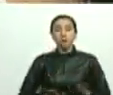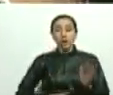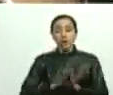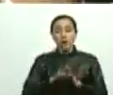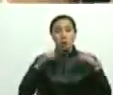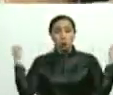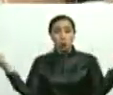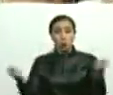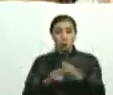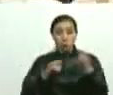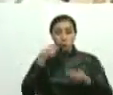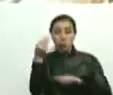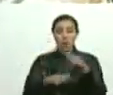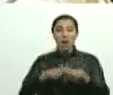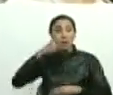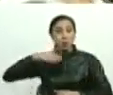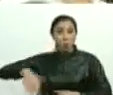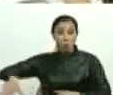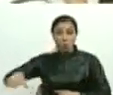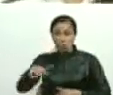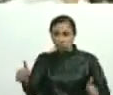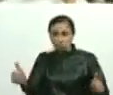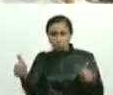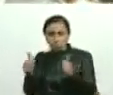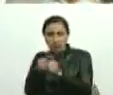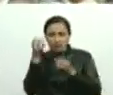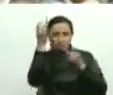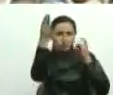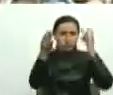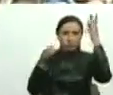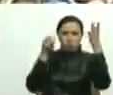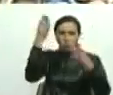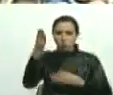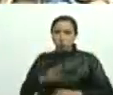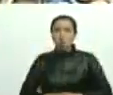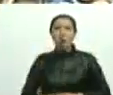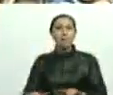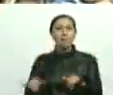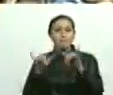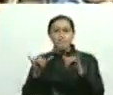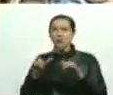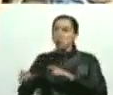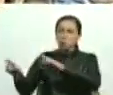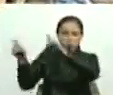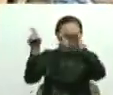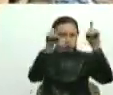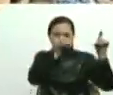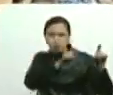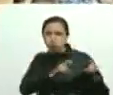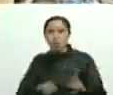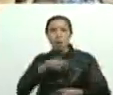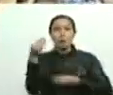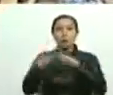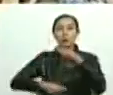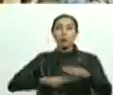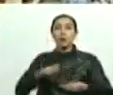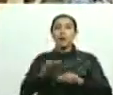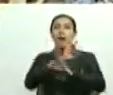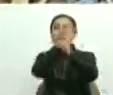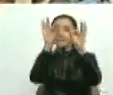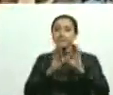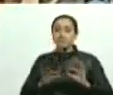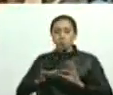electoral directa con el pueblo, creativa, austera, pedagógica, que promueva la